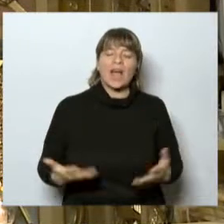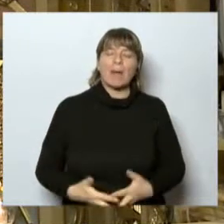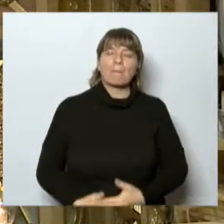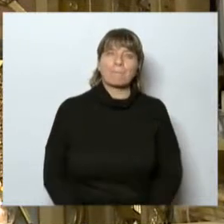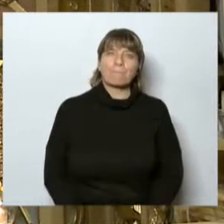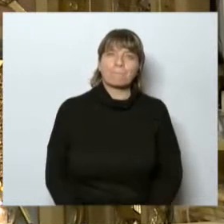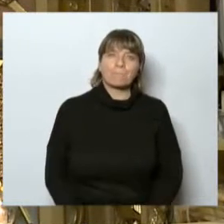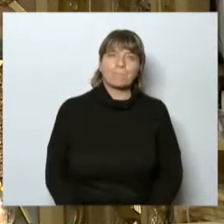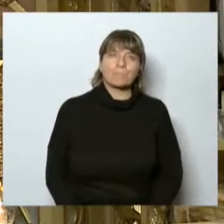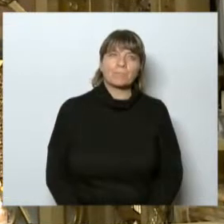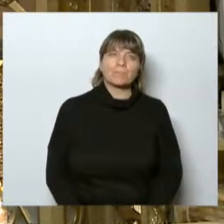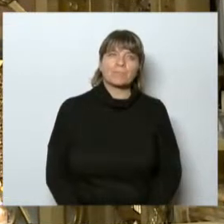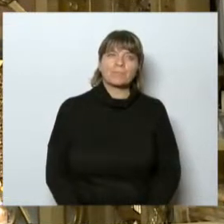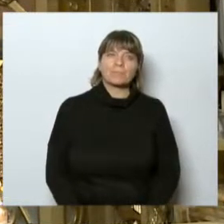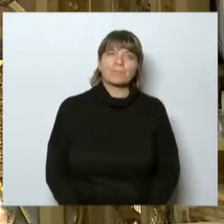aleluya.